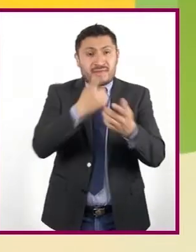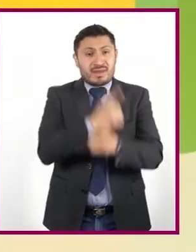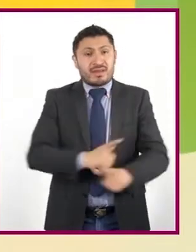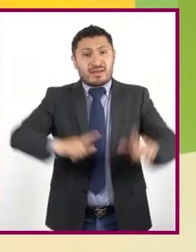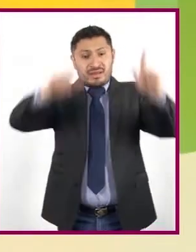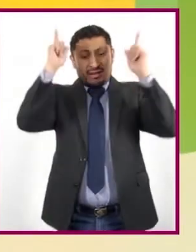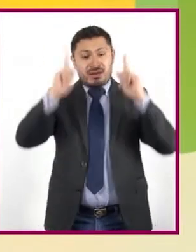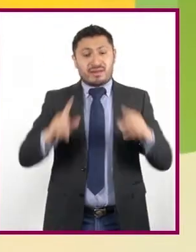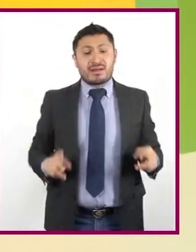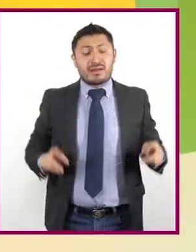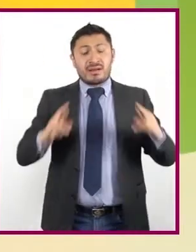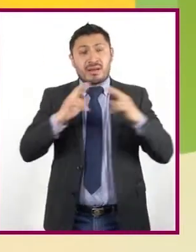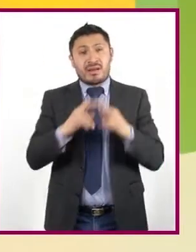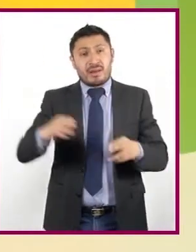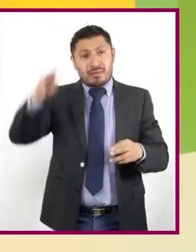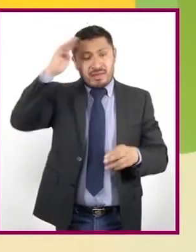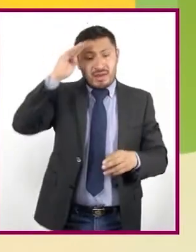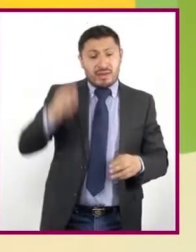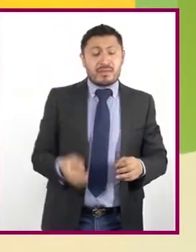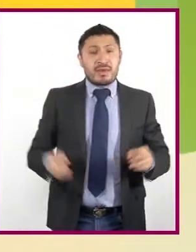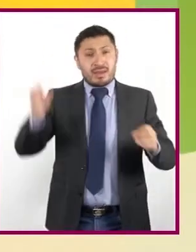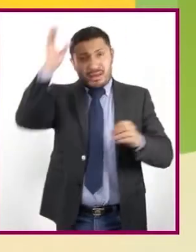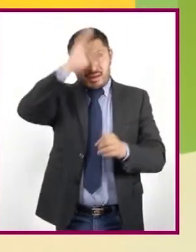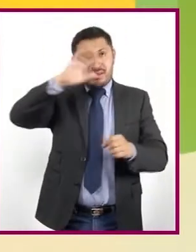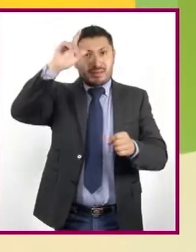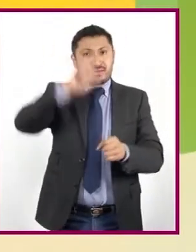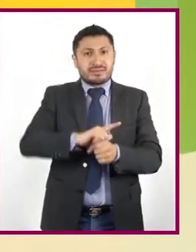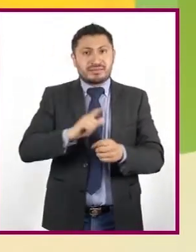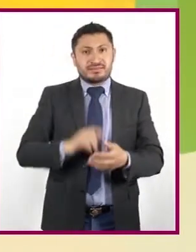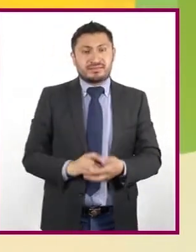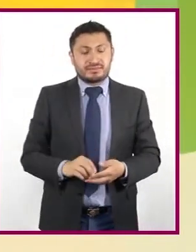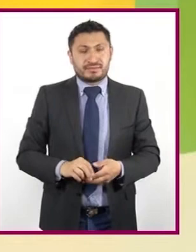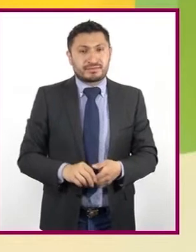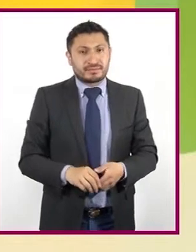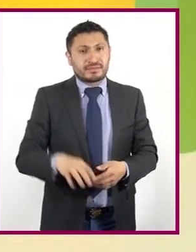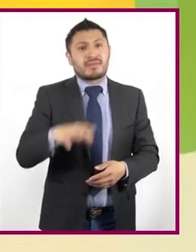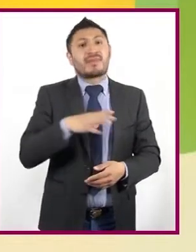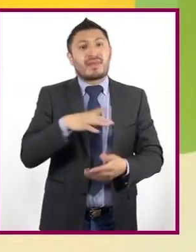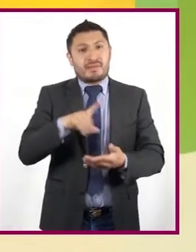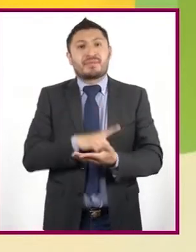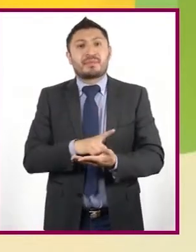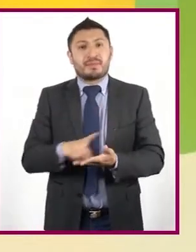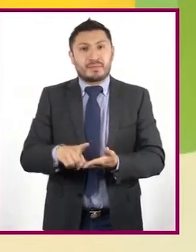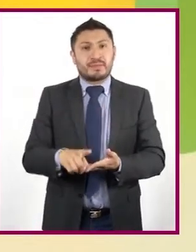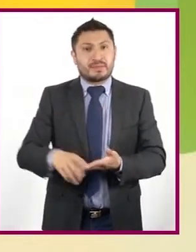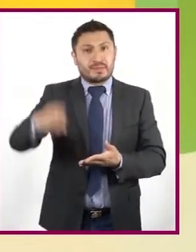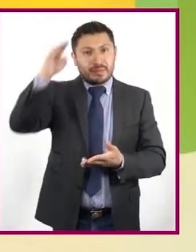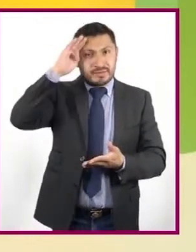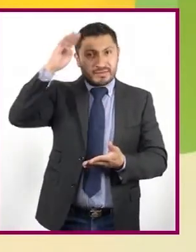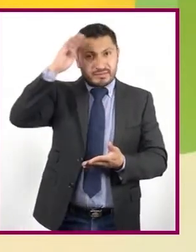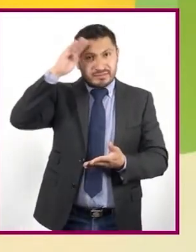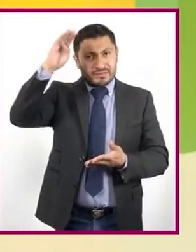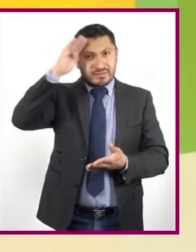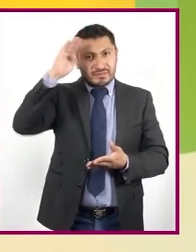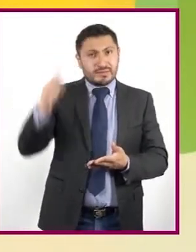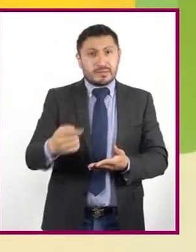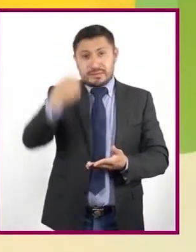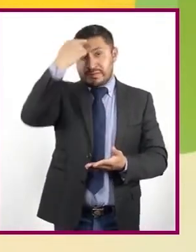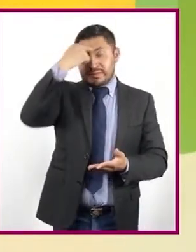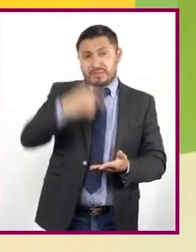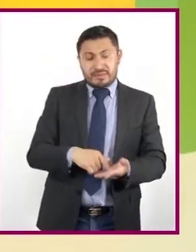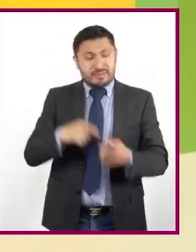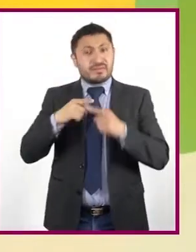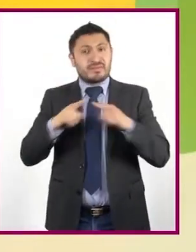de credo, pensamiento y adscripción cultural. Tenemos derecho a pensar, creer